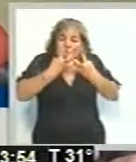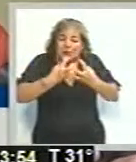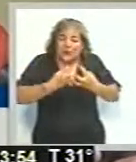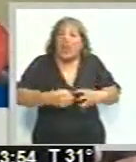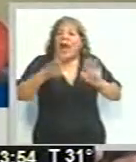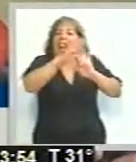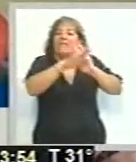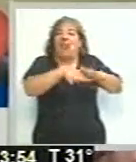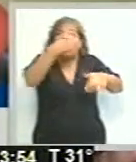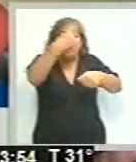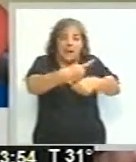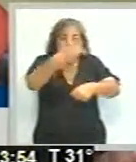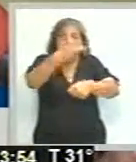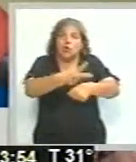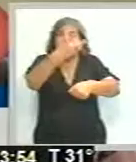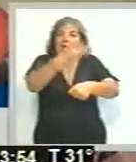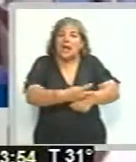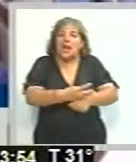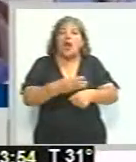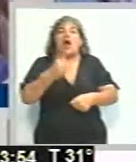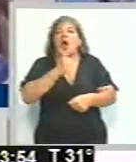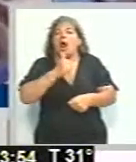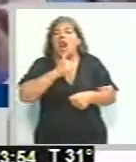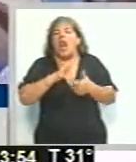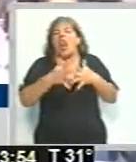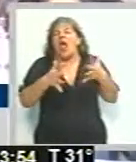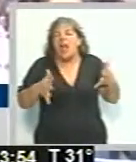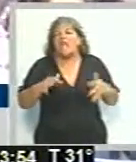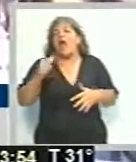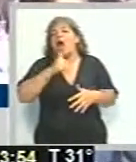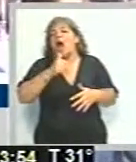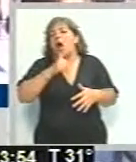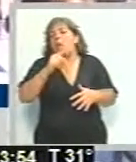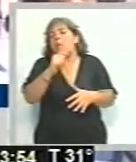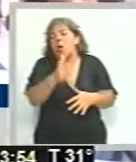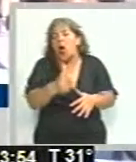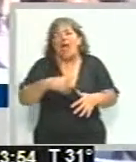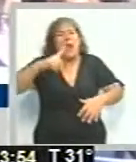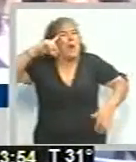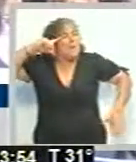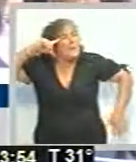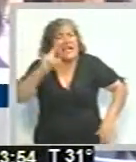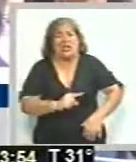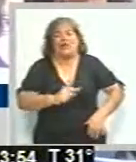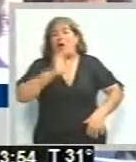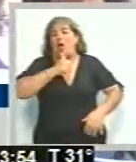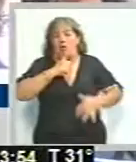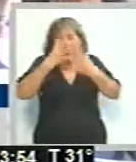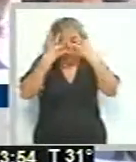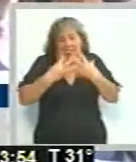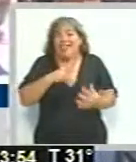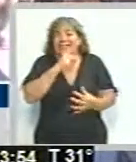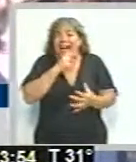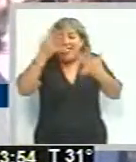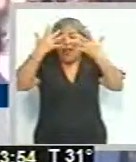en grados. Puede ser leve, cuando le falta poca agua, moderada, grave, y el extremo es cuando ya es muy grave, o